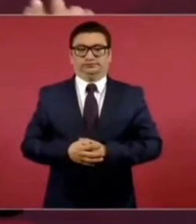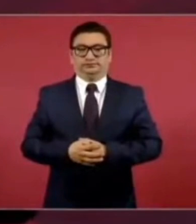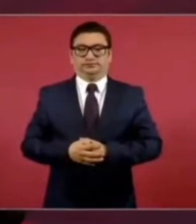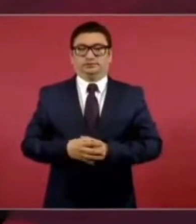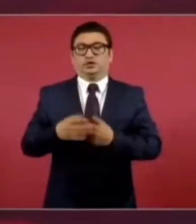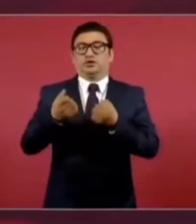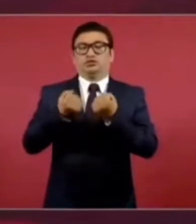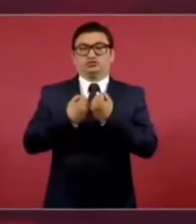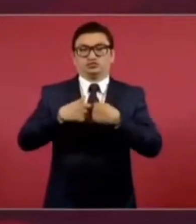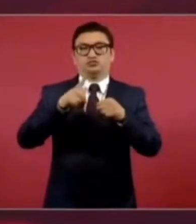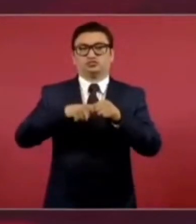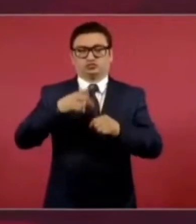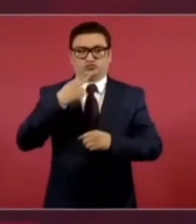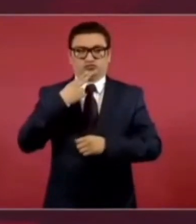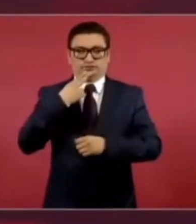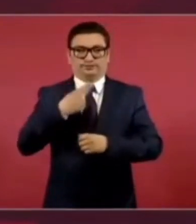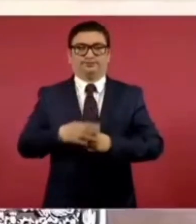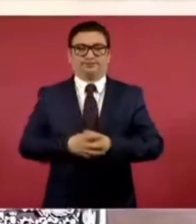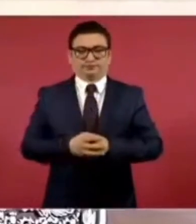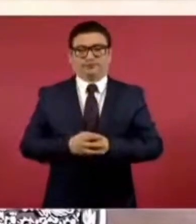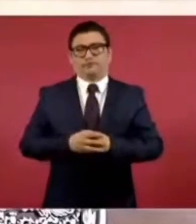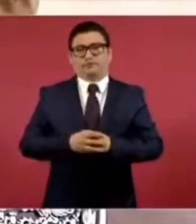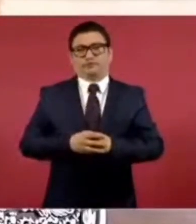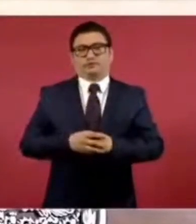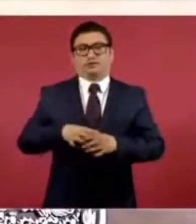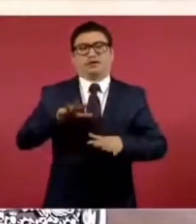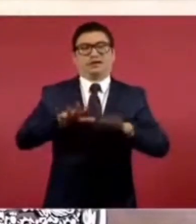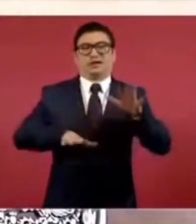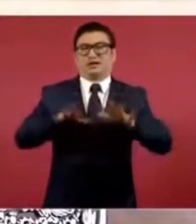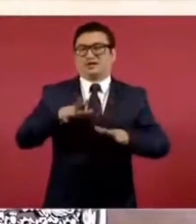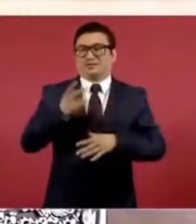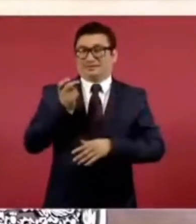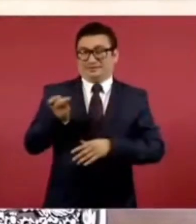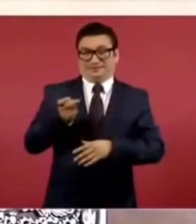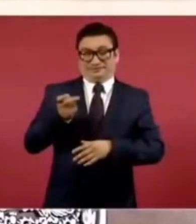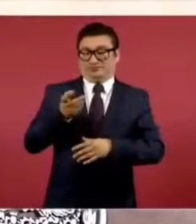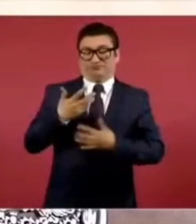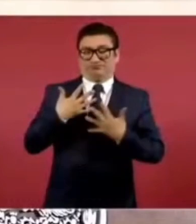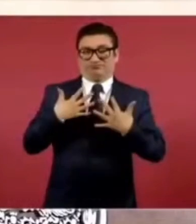social. A veces no se entiende esto,